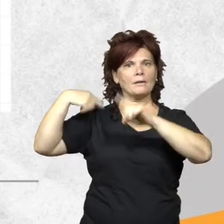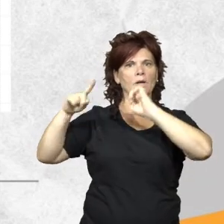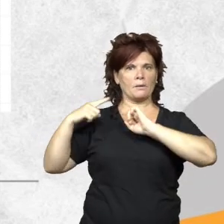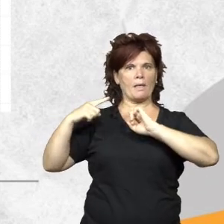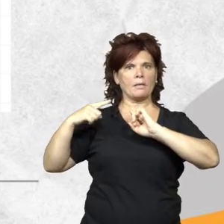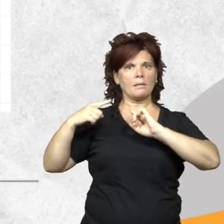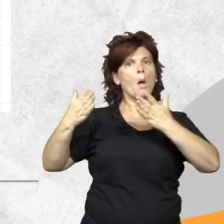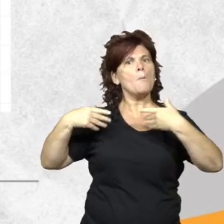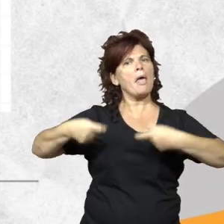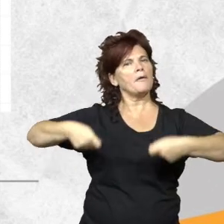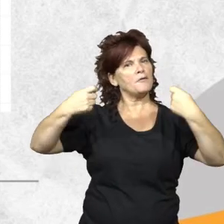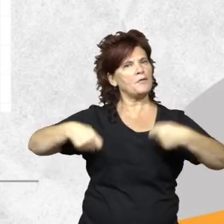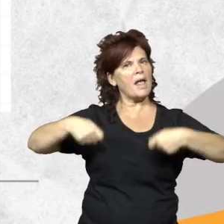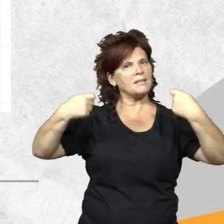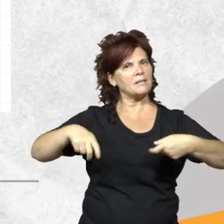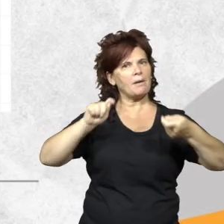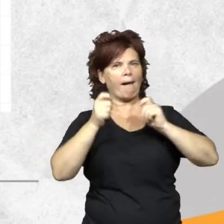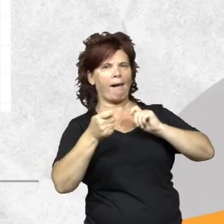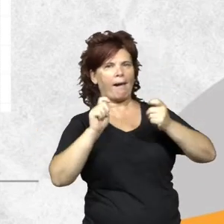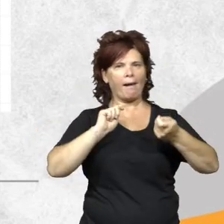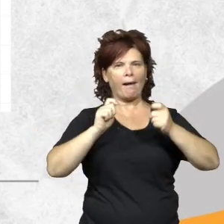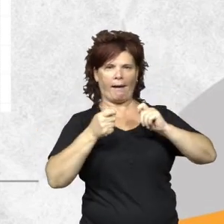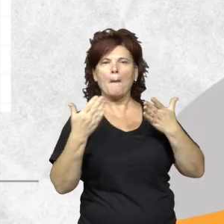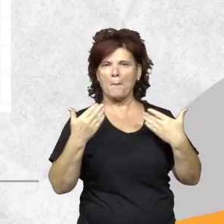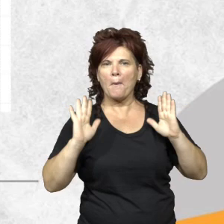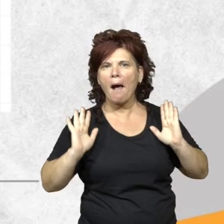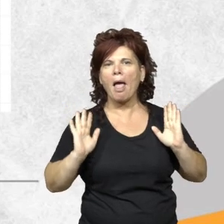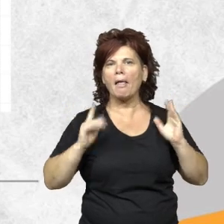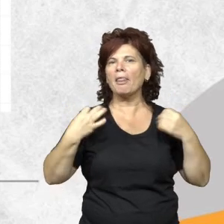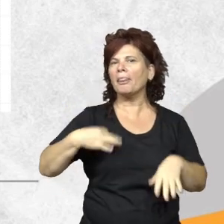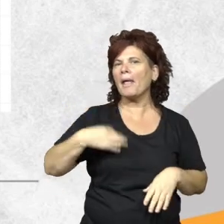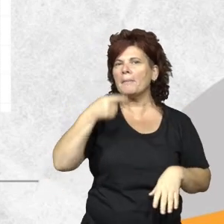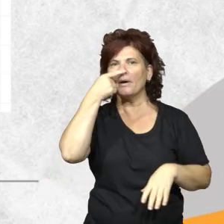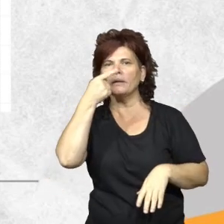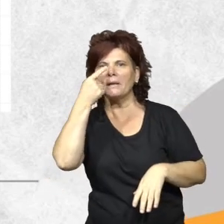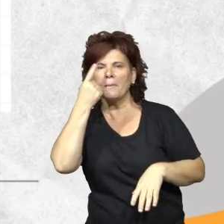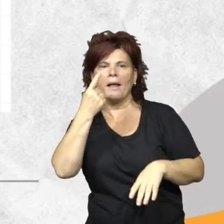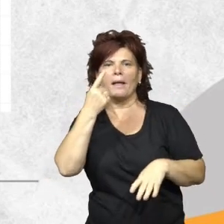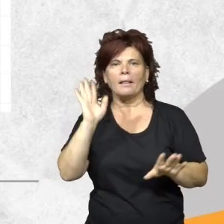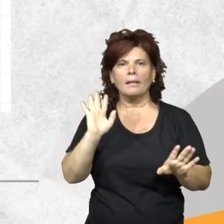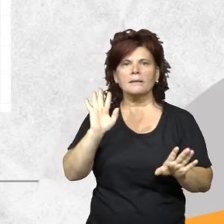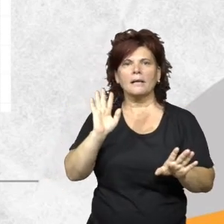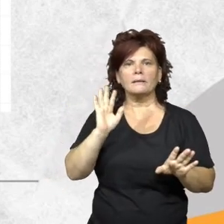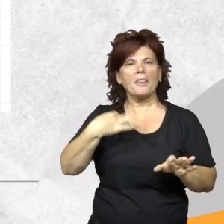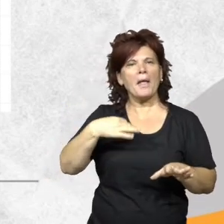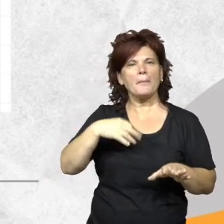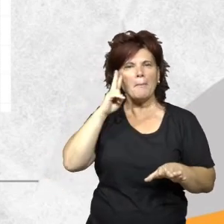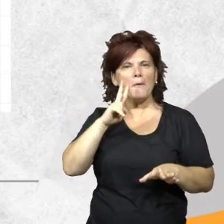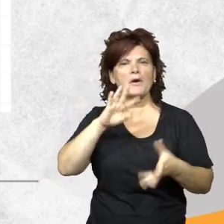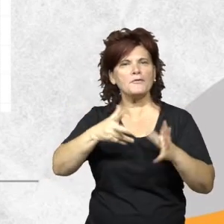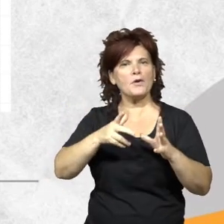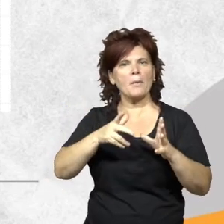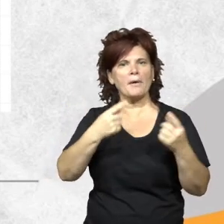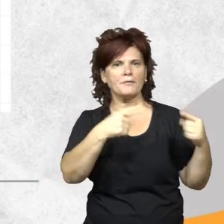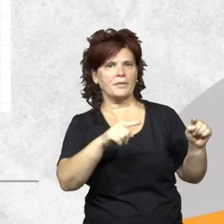puede flexibilizar, estirar, lo tenemos que interpretar de manera diferente. ¿Por qué? Porque todo el tiempo las